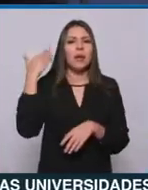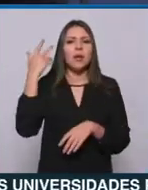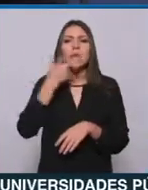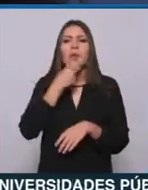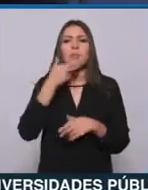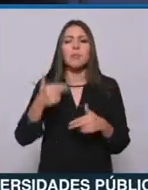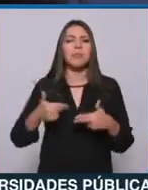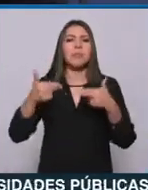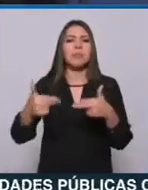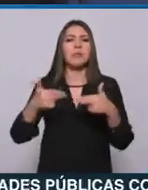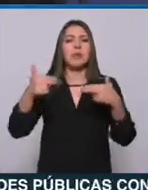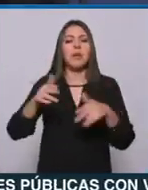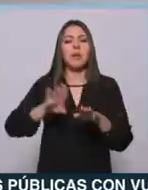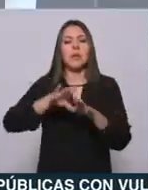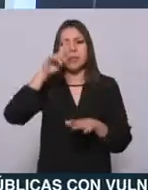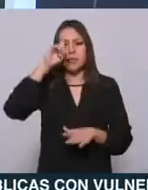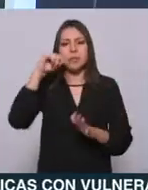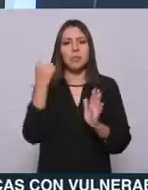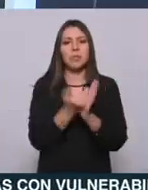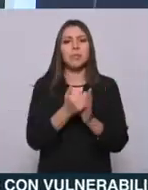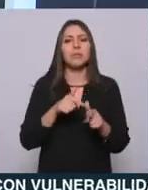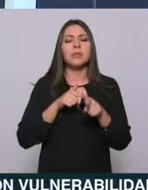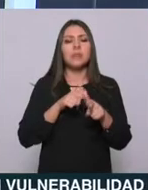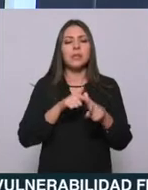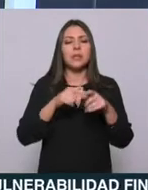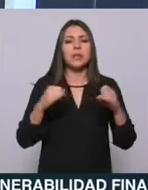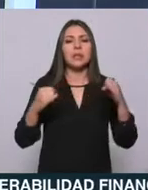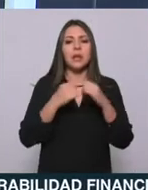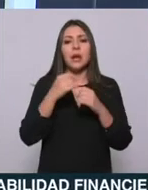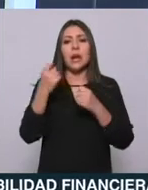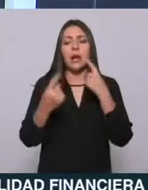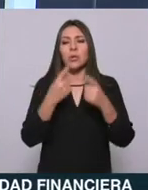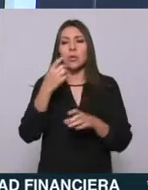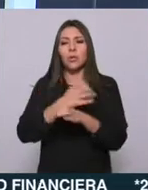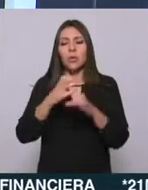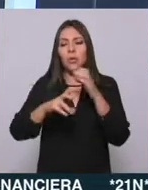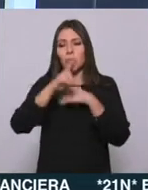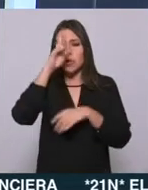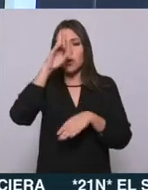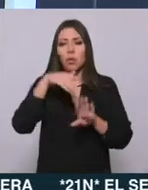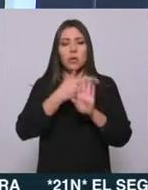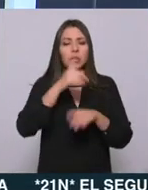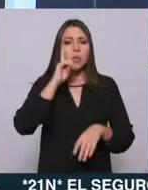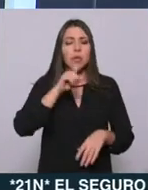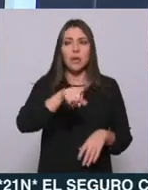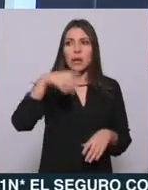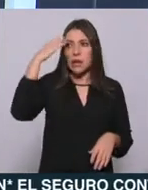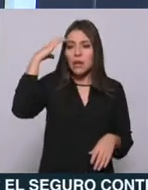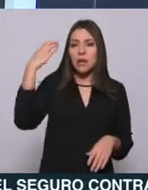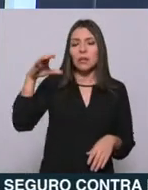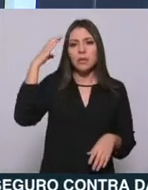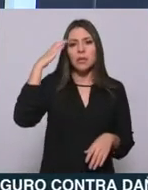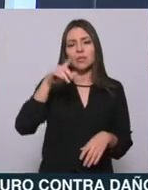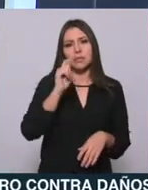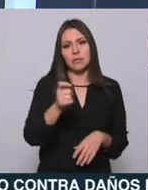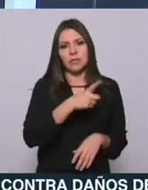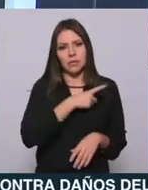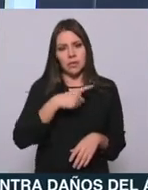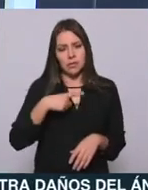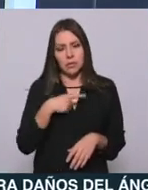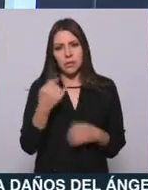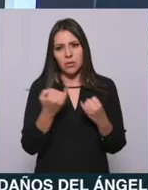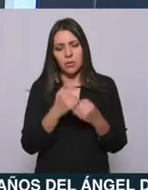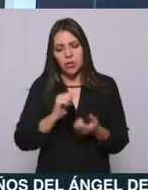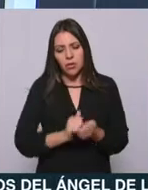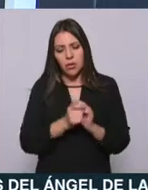dentro de las instituciones que criminalizan además los casos de violencias de género y feminicidio también, ¿no? Entonces, pues nos invita